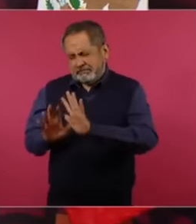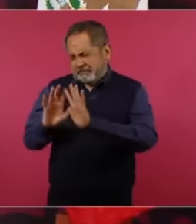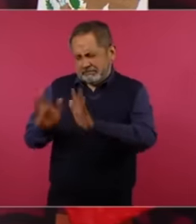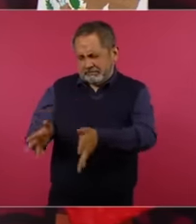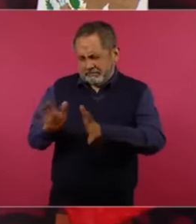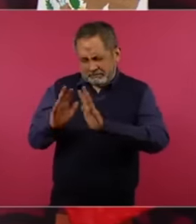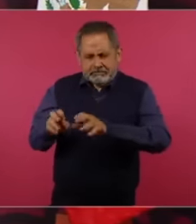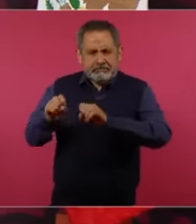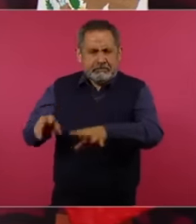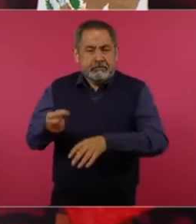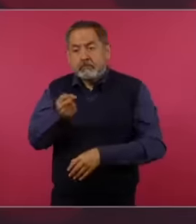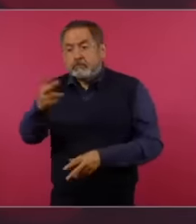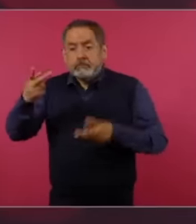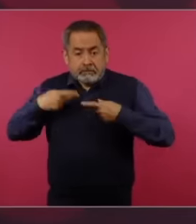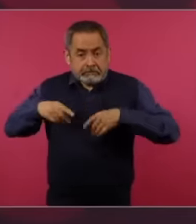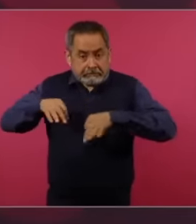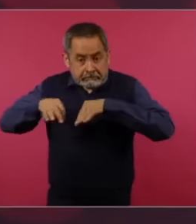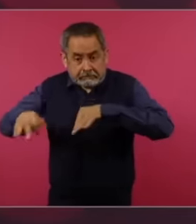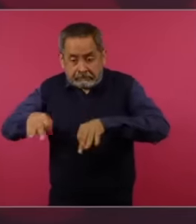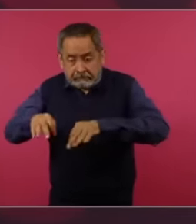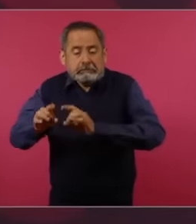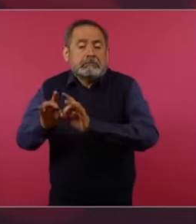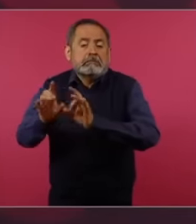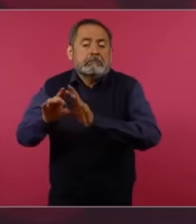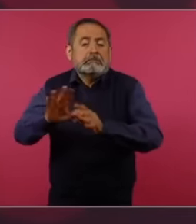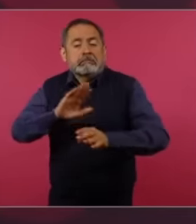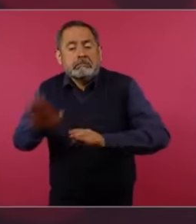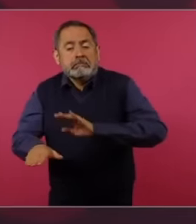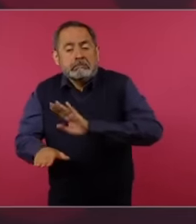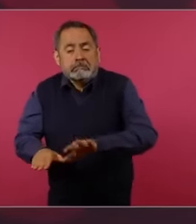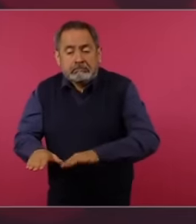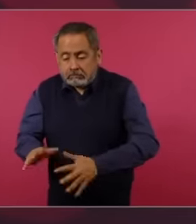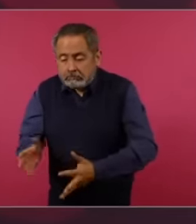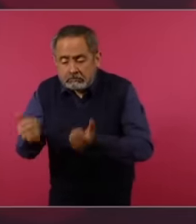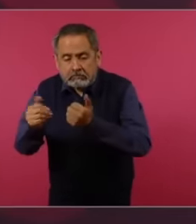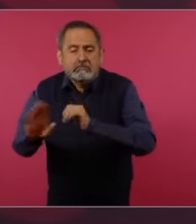que va a trabajar en el rescate.